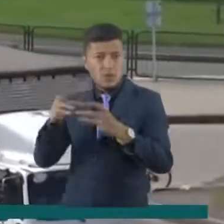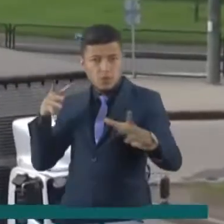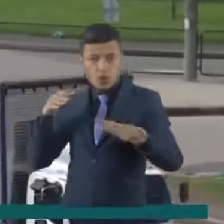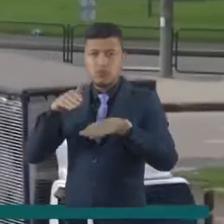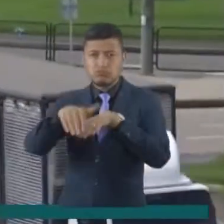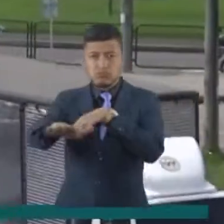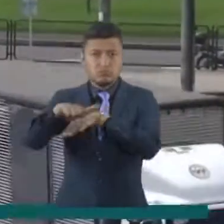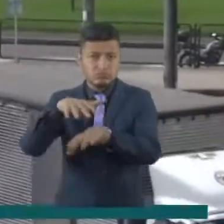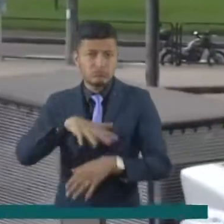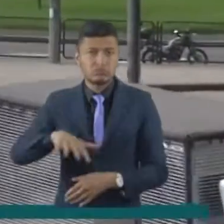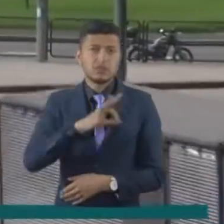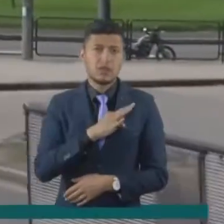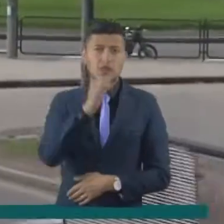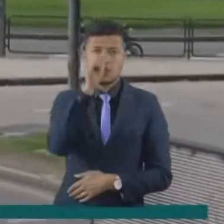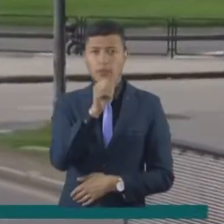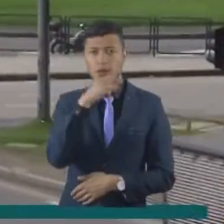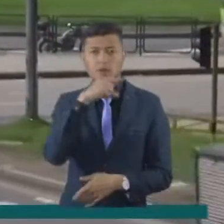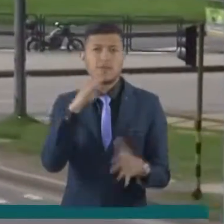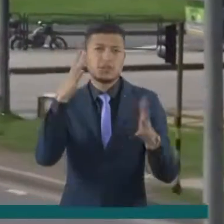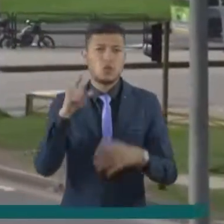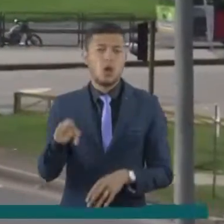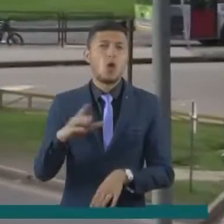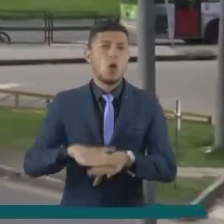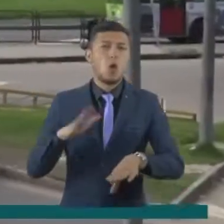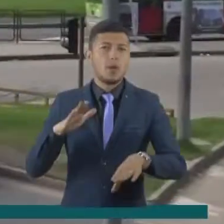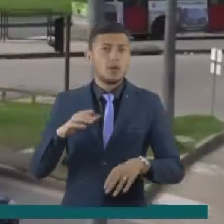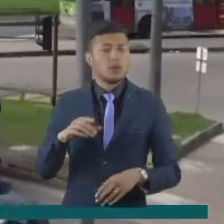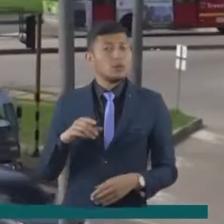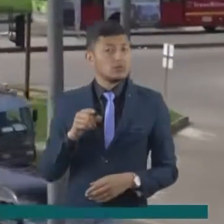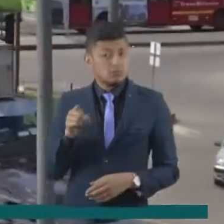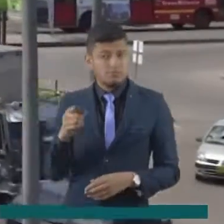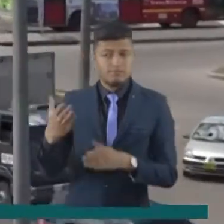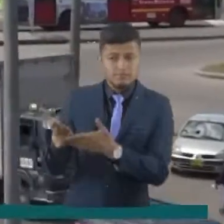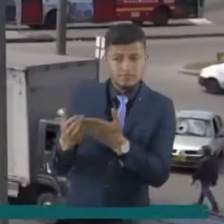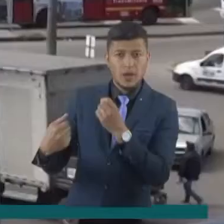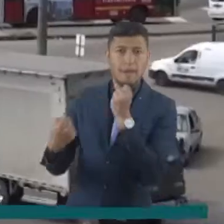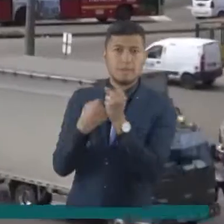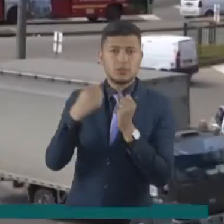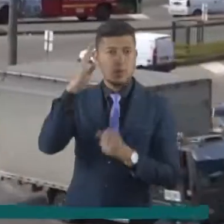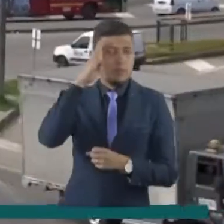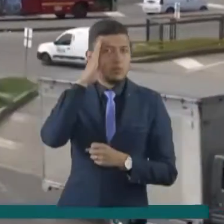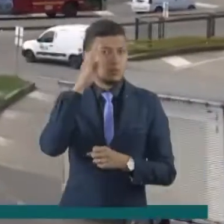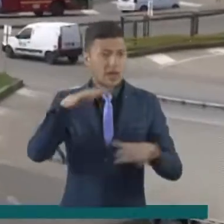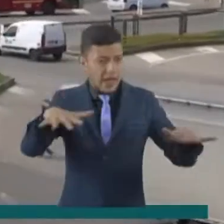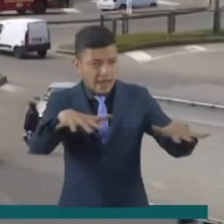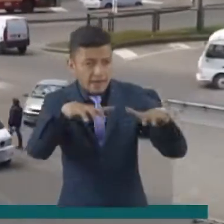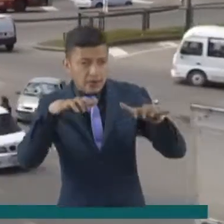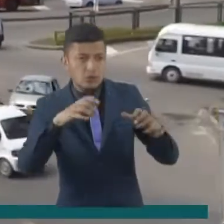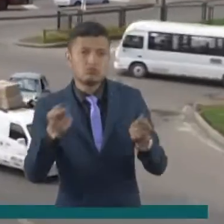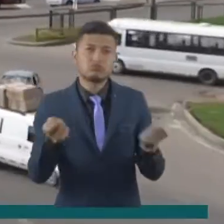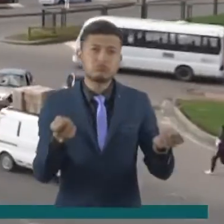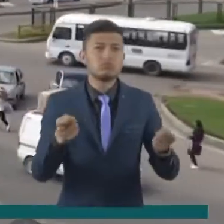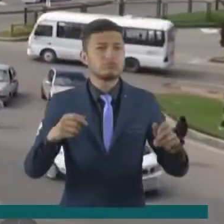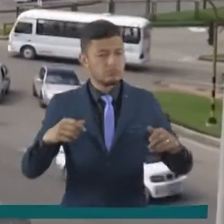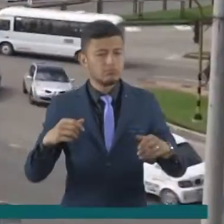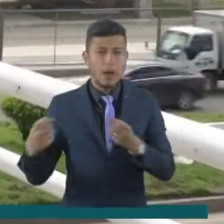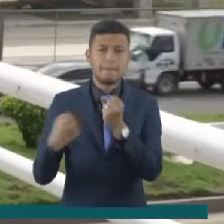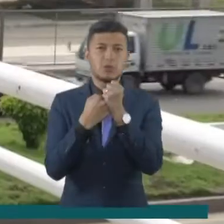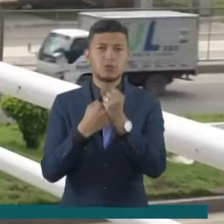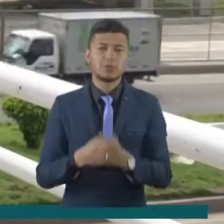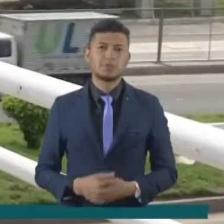los intermunicipales de pasajeros en fines de semana festivos, por lo que además piden apoyo a la policía durante la realización de los